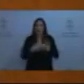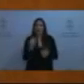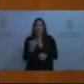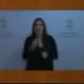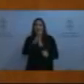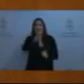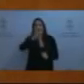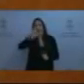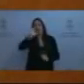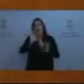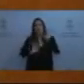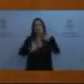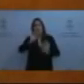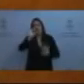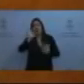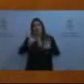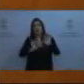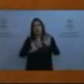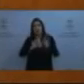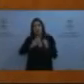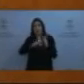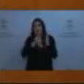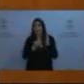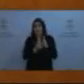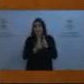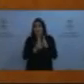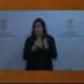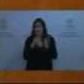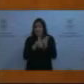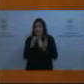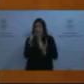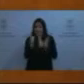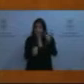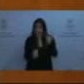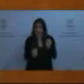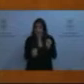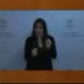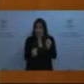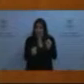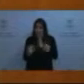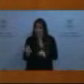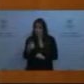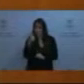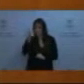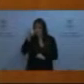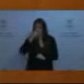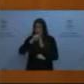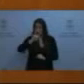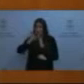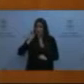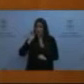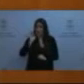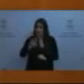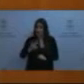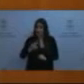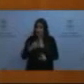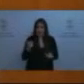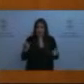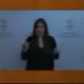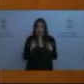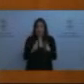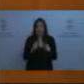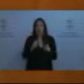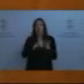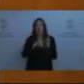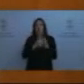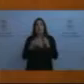un 35% de los planes de la calidad de leche que estaban aprobados en el año 2015 y dejar los planes de